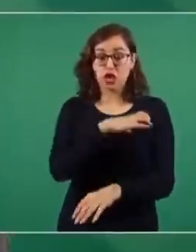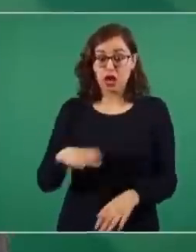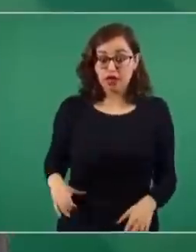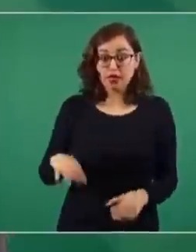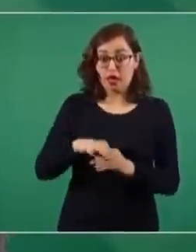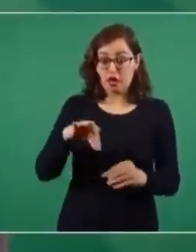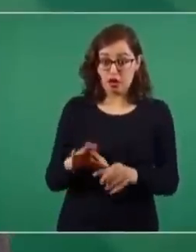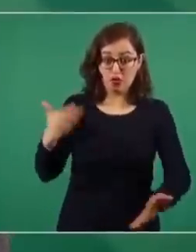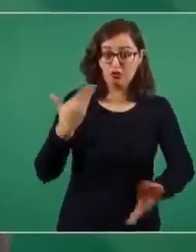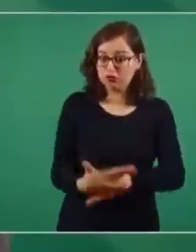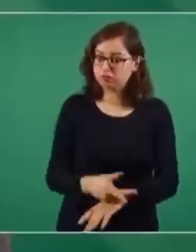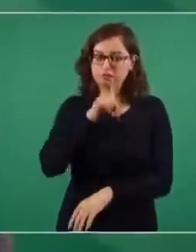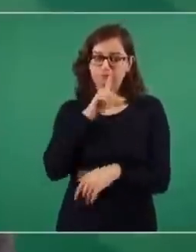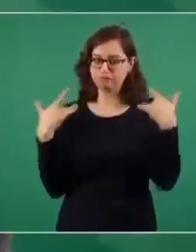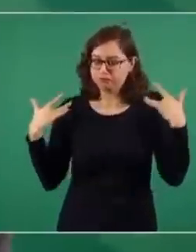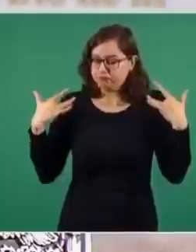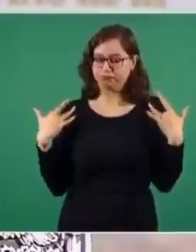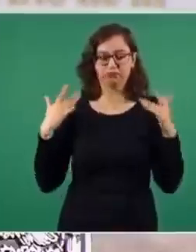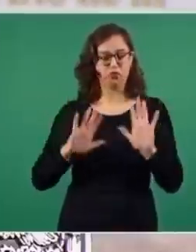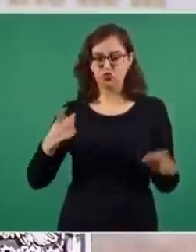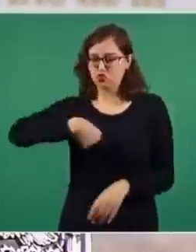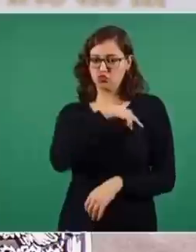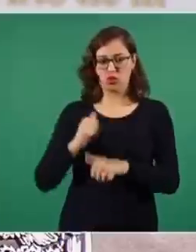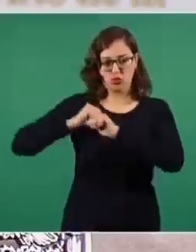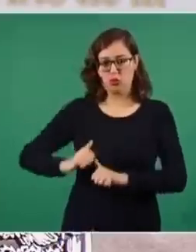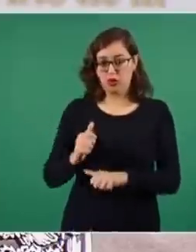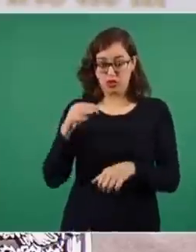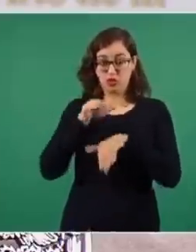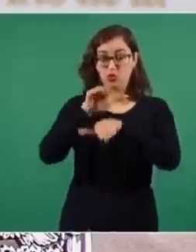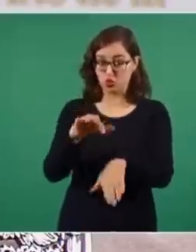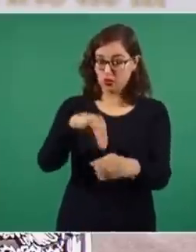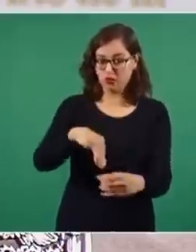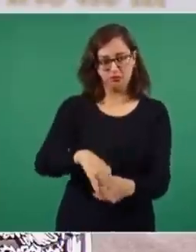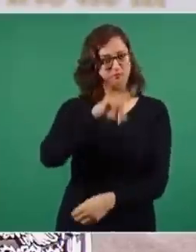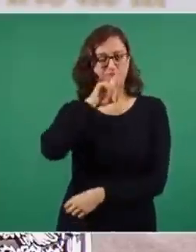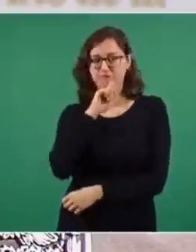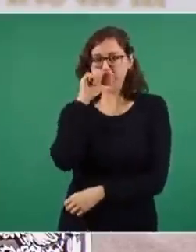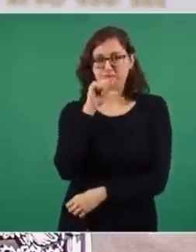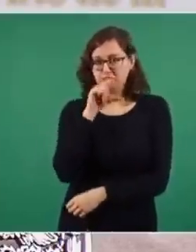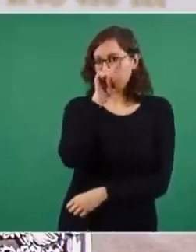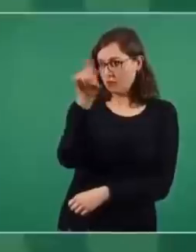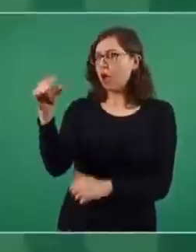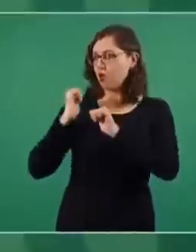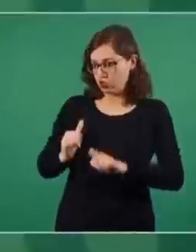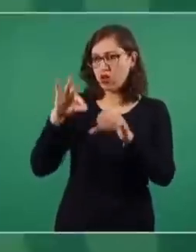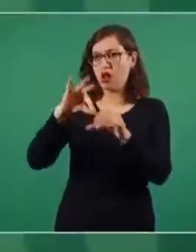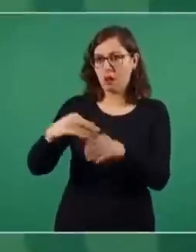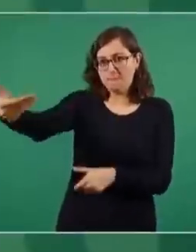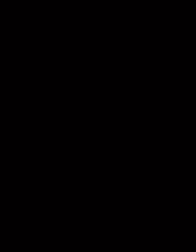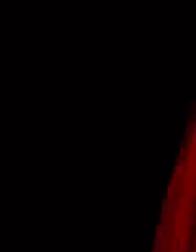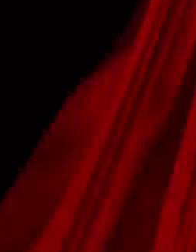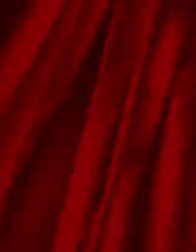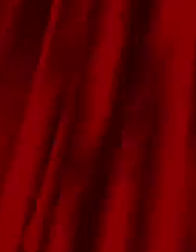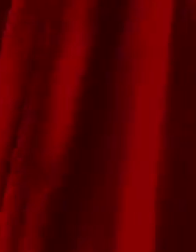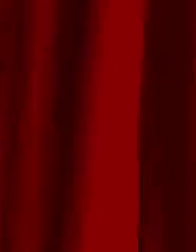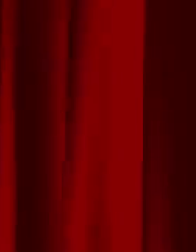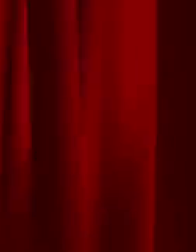proceso electoral y nos mantuvimos al margen. Cuando hemos tenido requerimientos de las autoridades, se les han entregado en ambos casos.